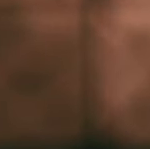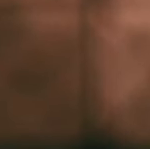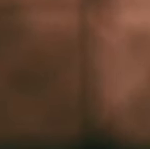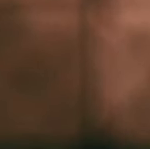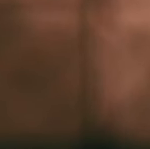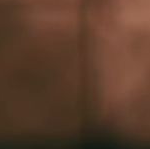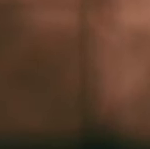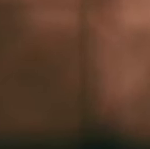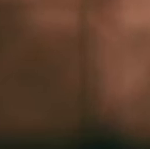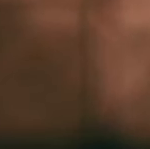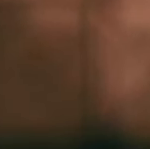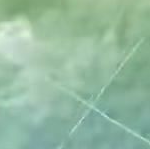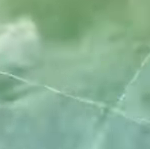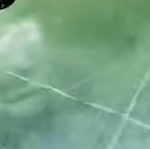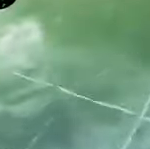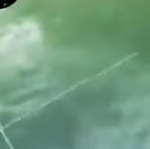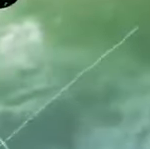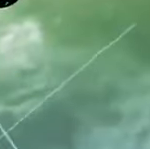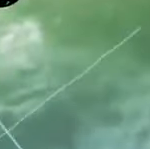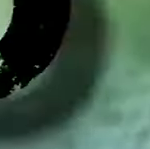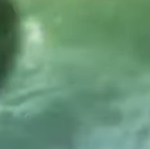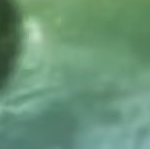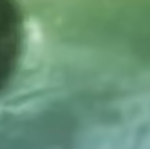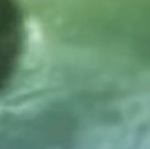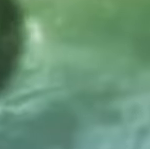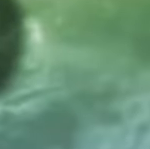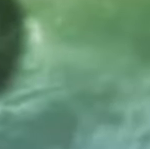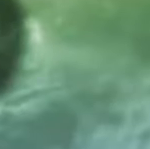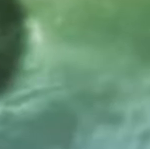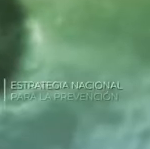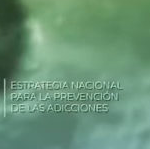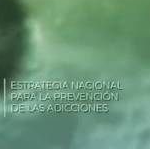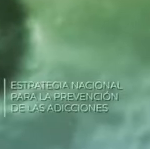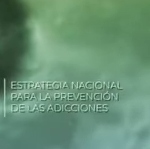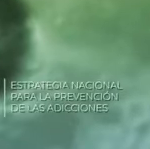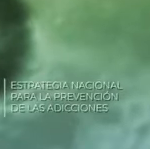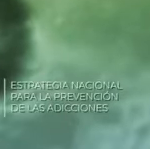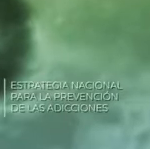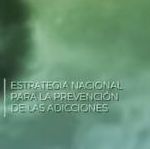hagas nada por arreglarme. En el mundo de las drogas no hay final feliz.